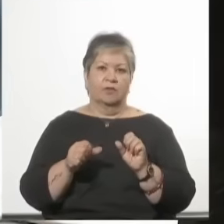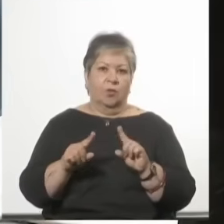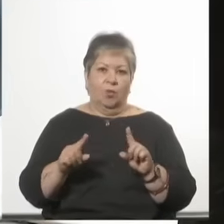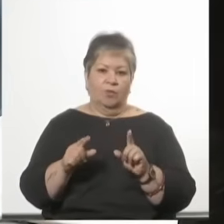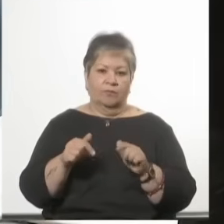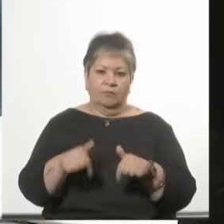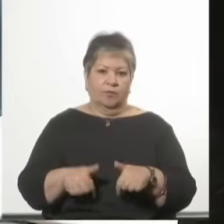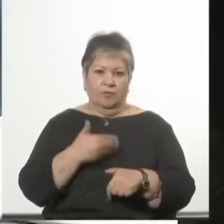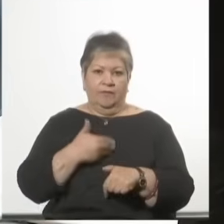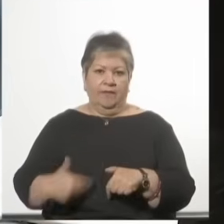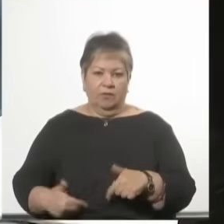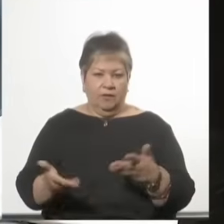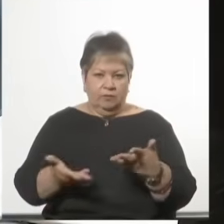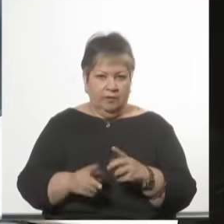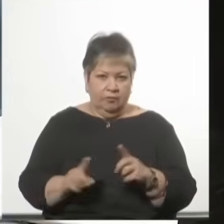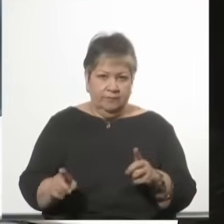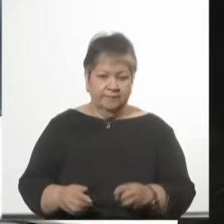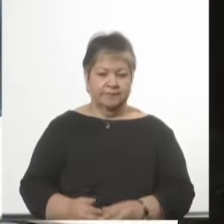administración.